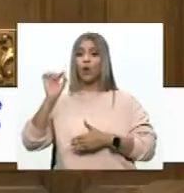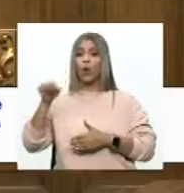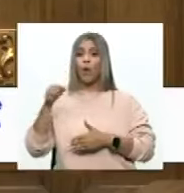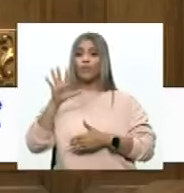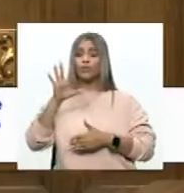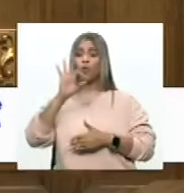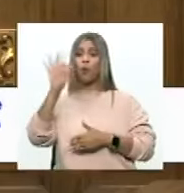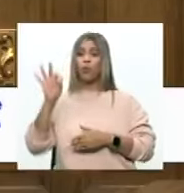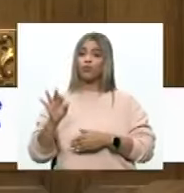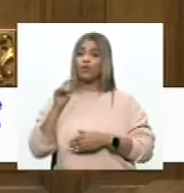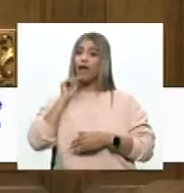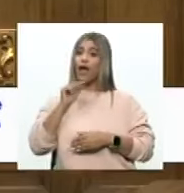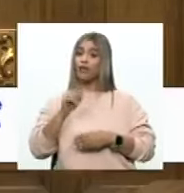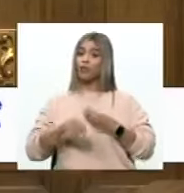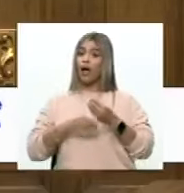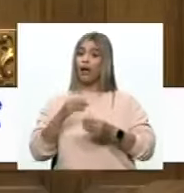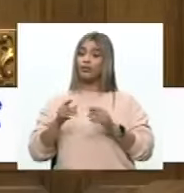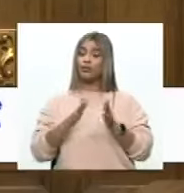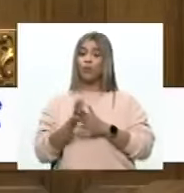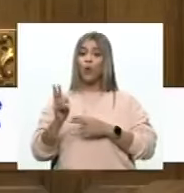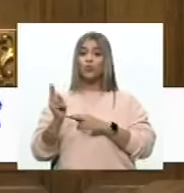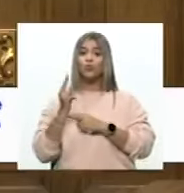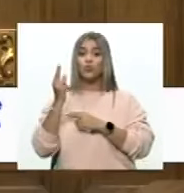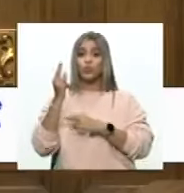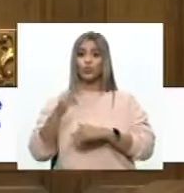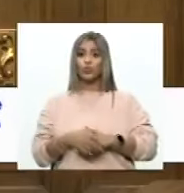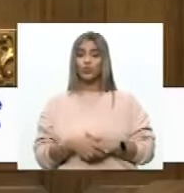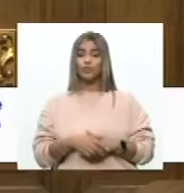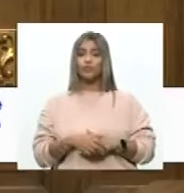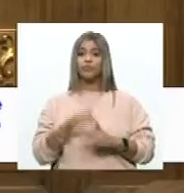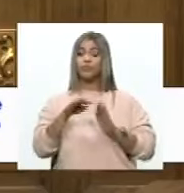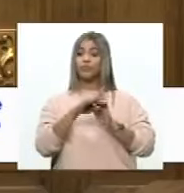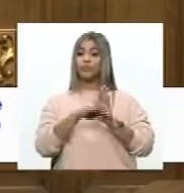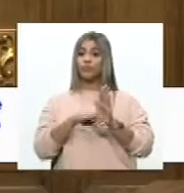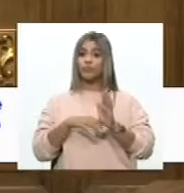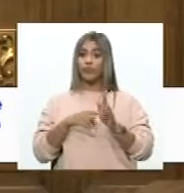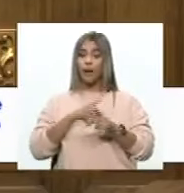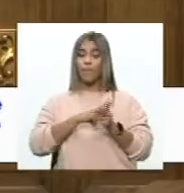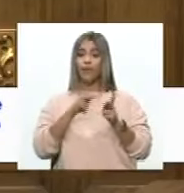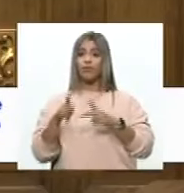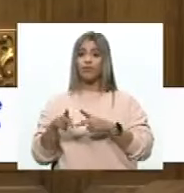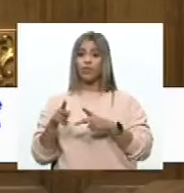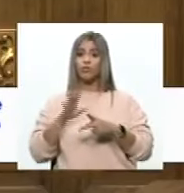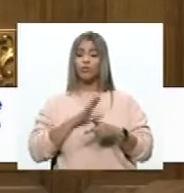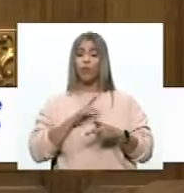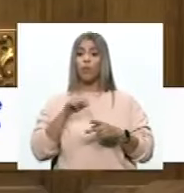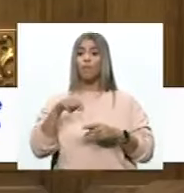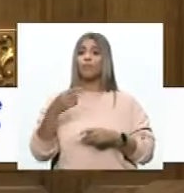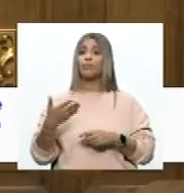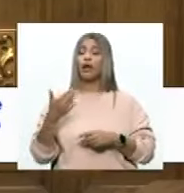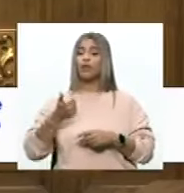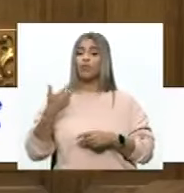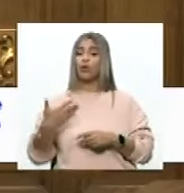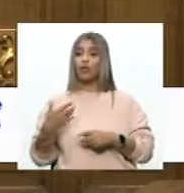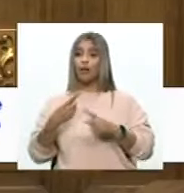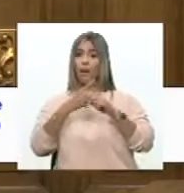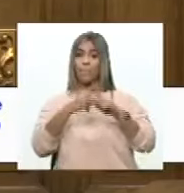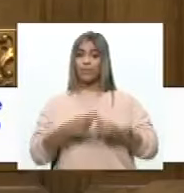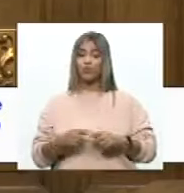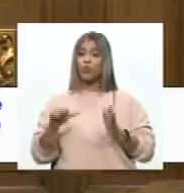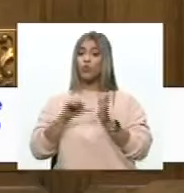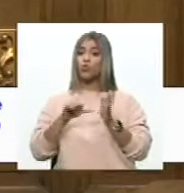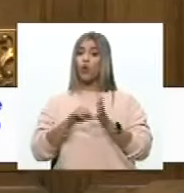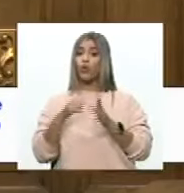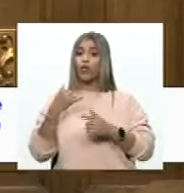25,5%. Esto es precisamente por la utilización del instrumento de planificación y operativo principal, que es el presupuesto, donde